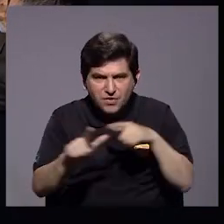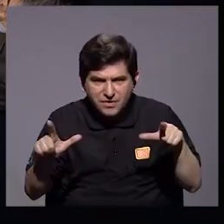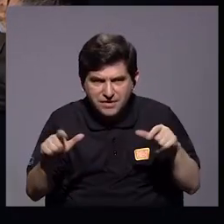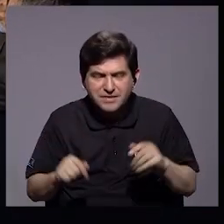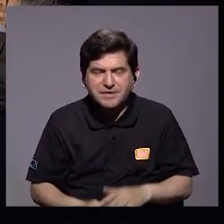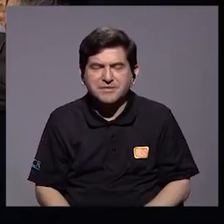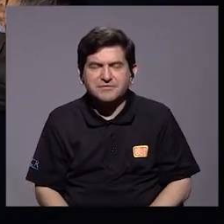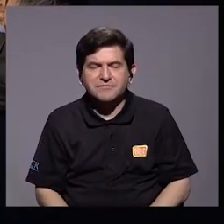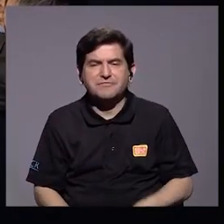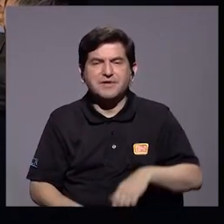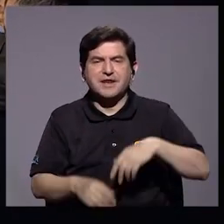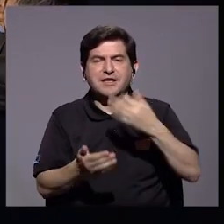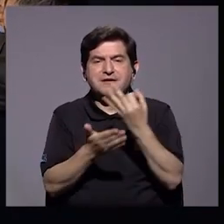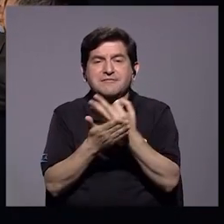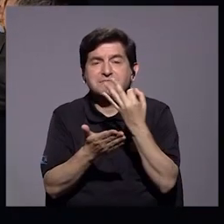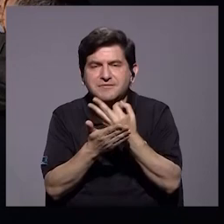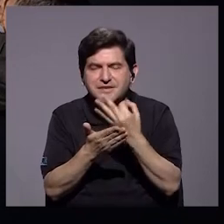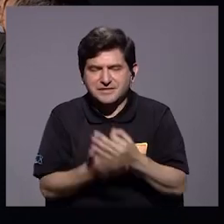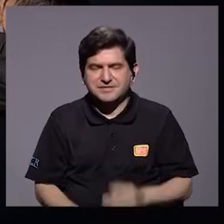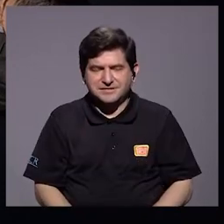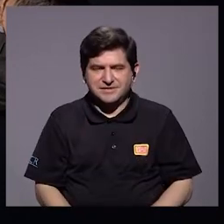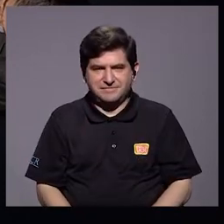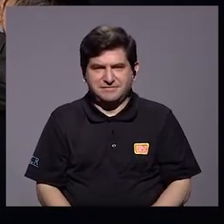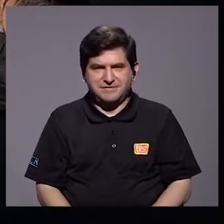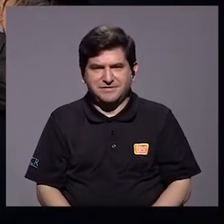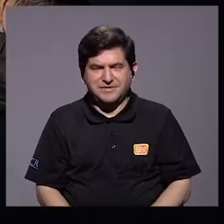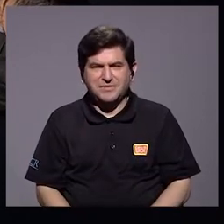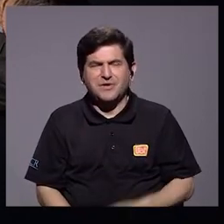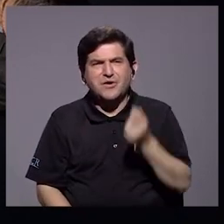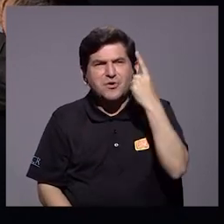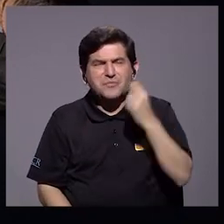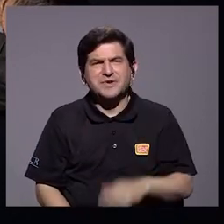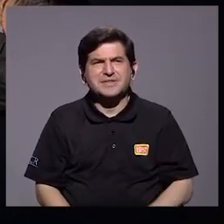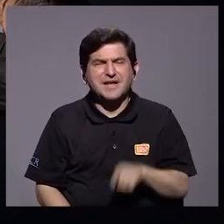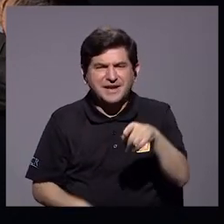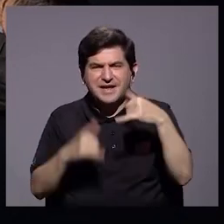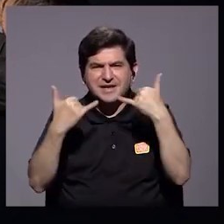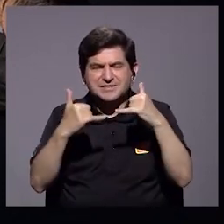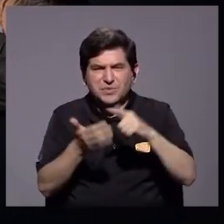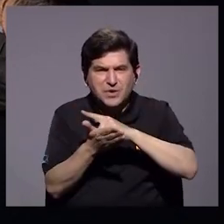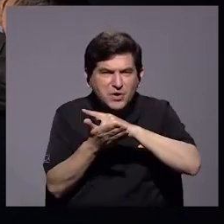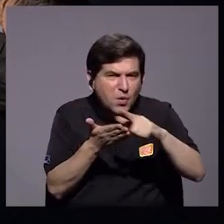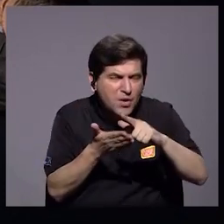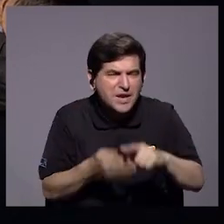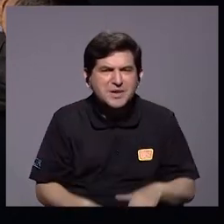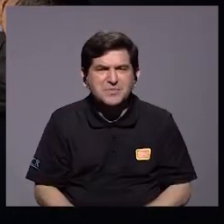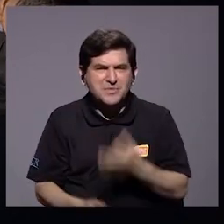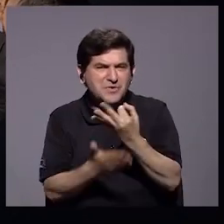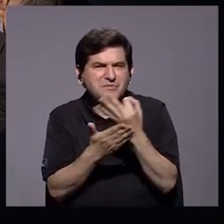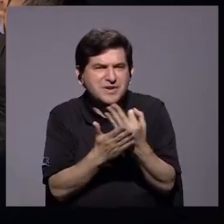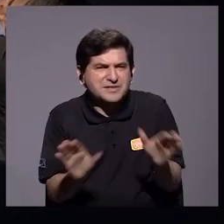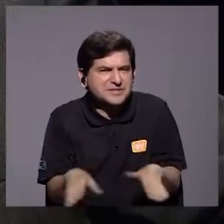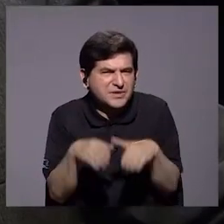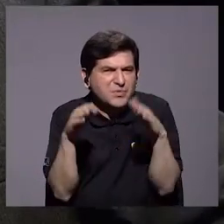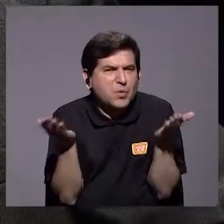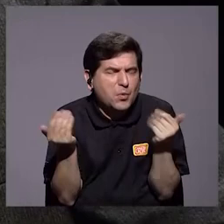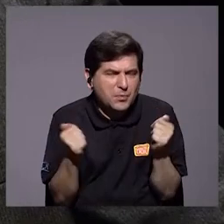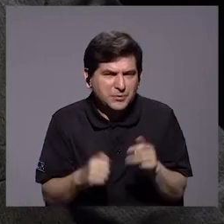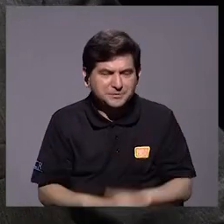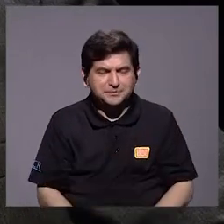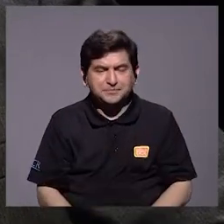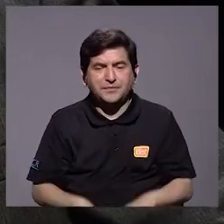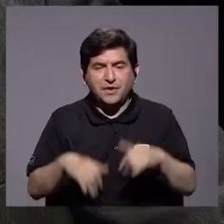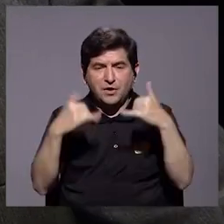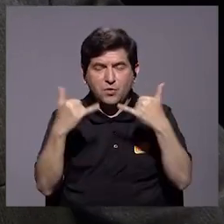cómo podemos entender el poco acuerdo en fair play financiero hoy por hoy que hay en el fútbol coste licencia ok